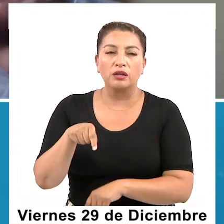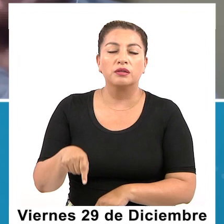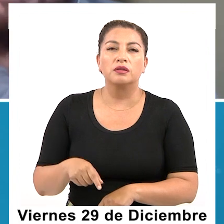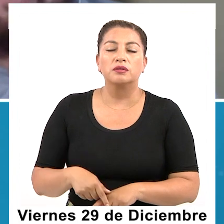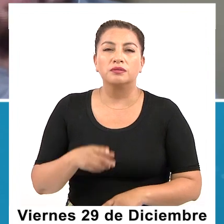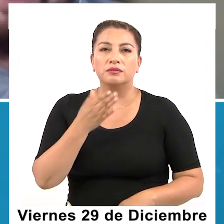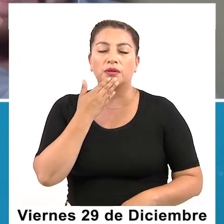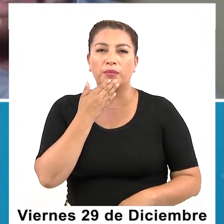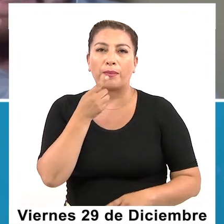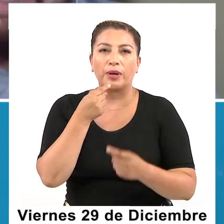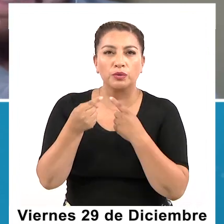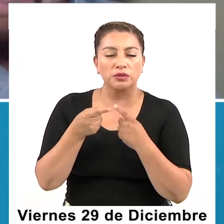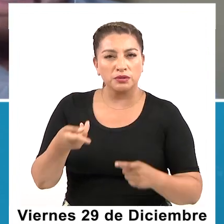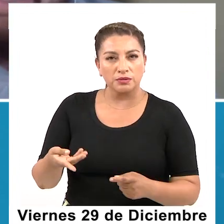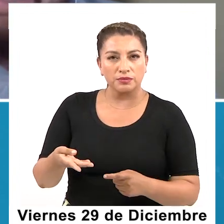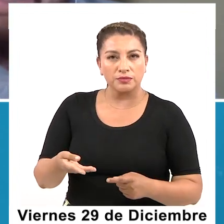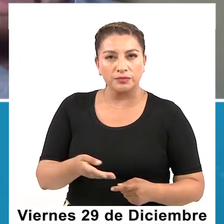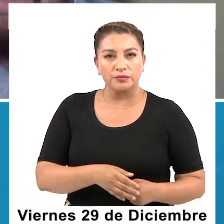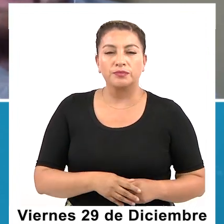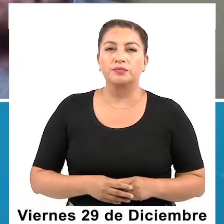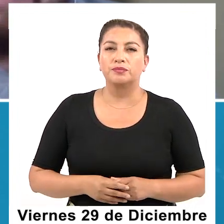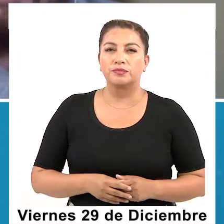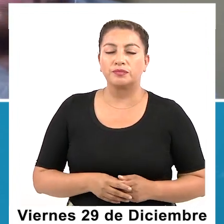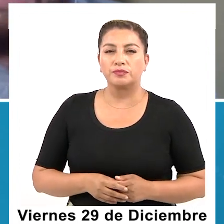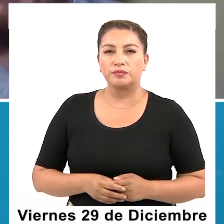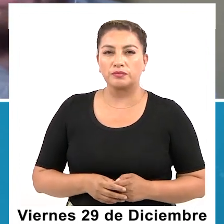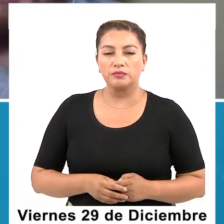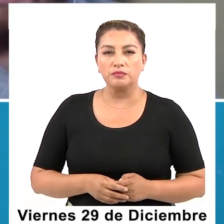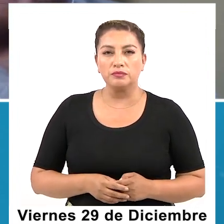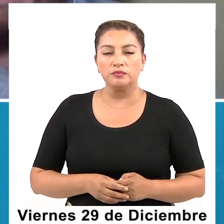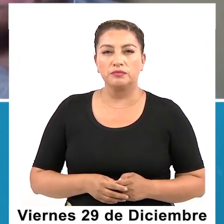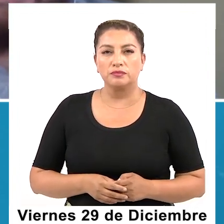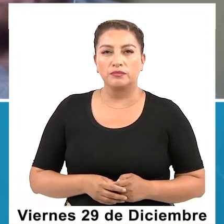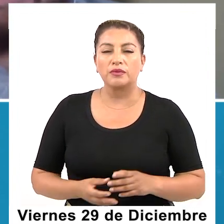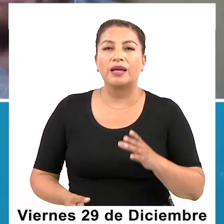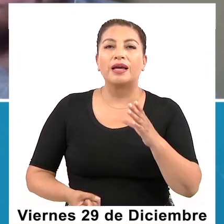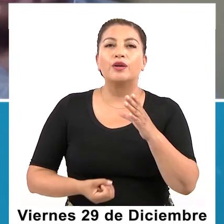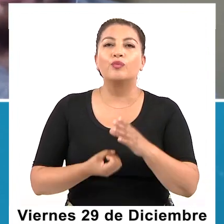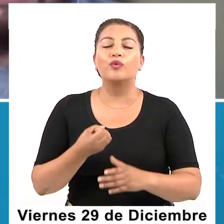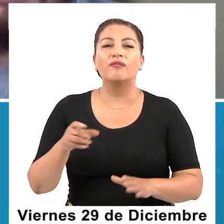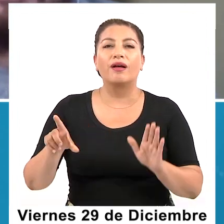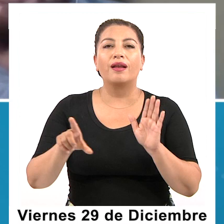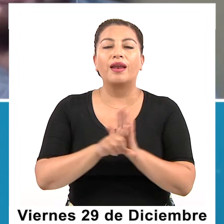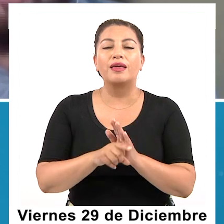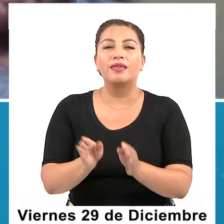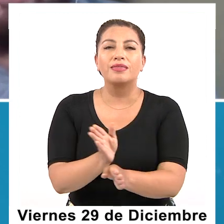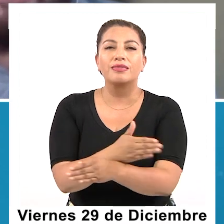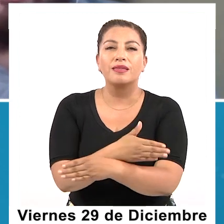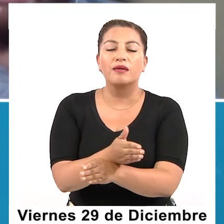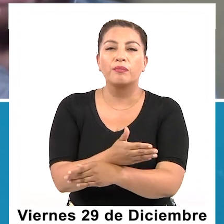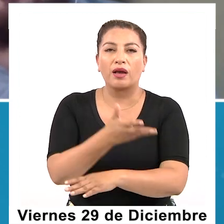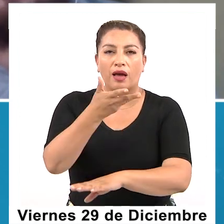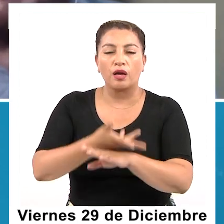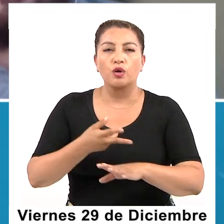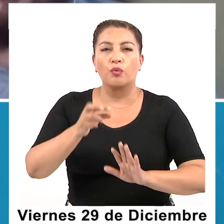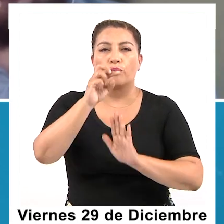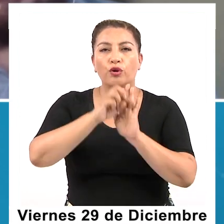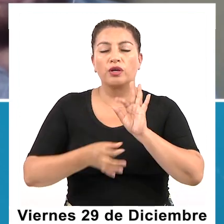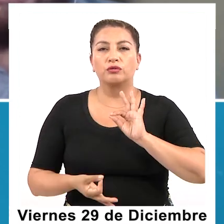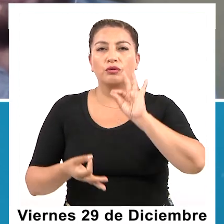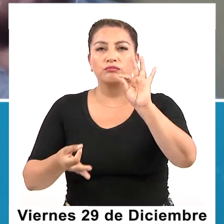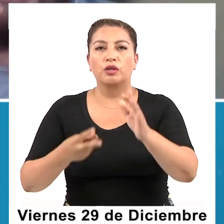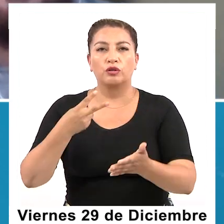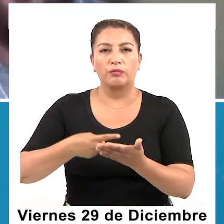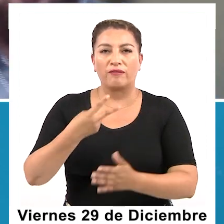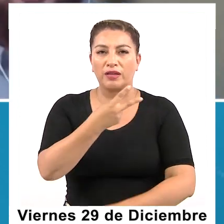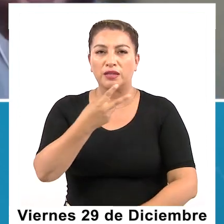quiero alcanzar también a preguntarle por la nueva ley de pesca. Entiendo que se presentó el proyecto que ya el 2024